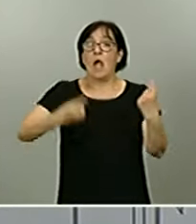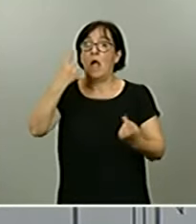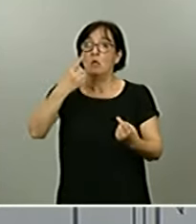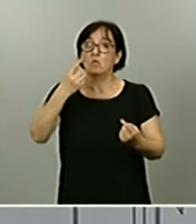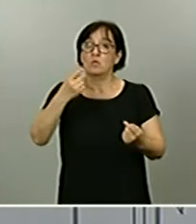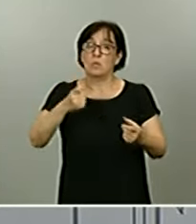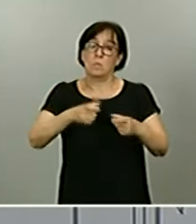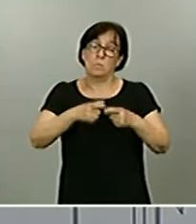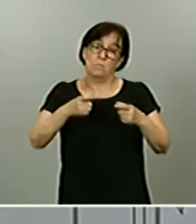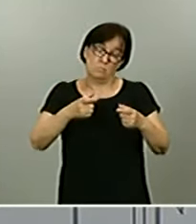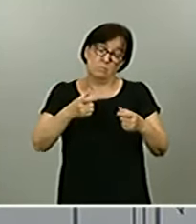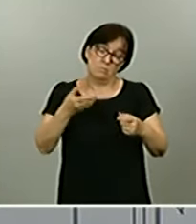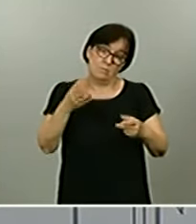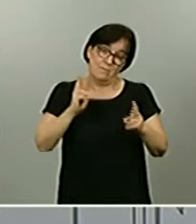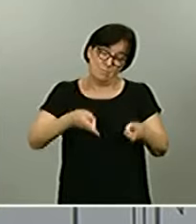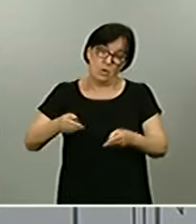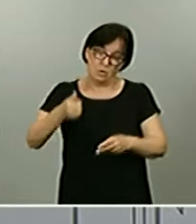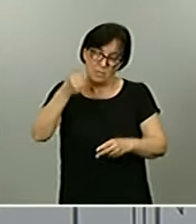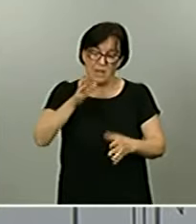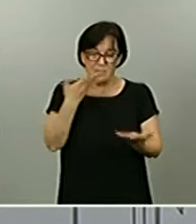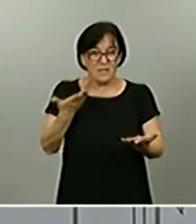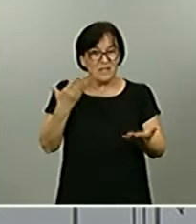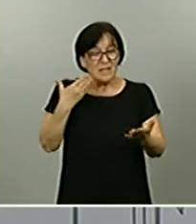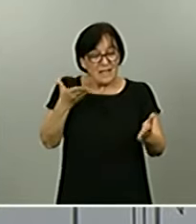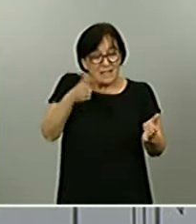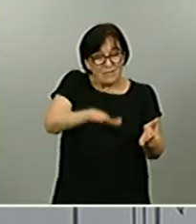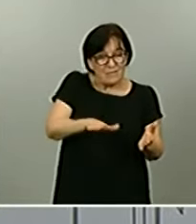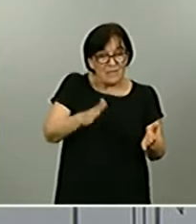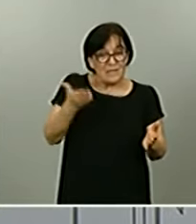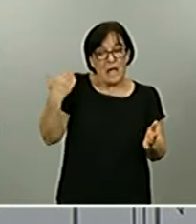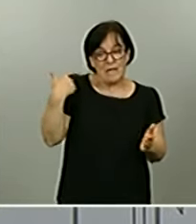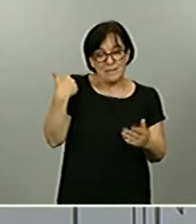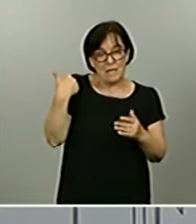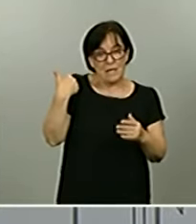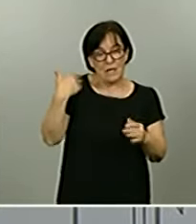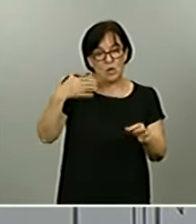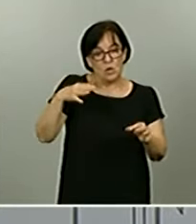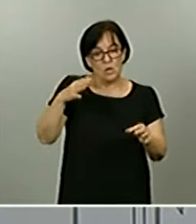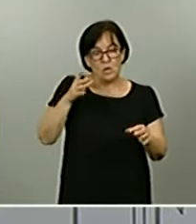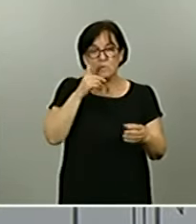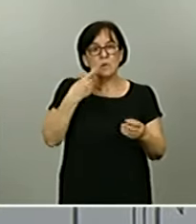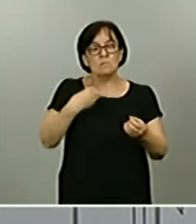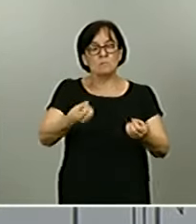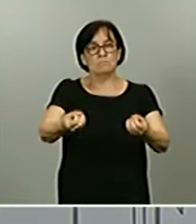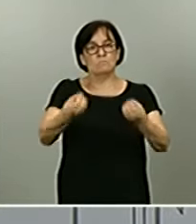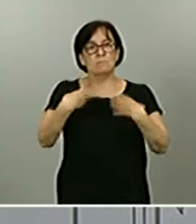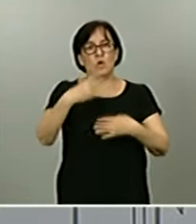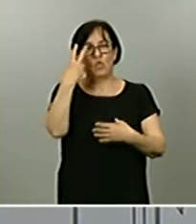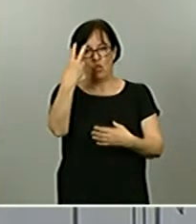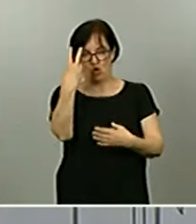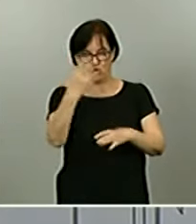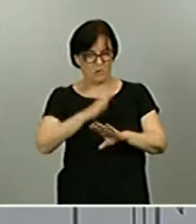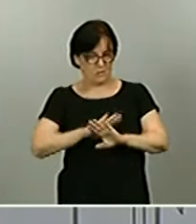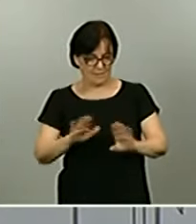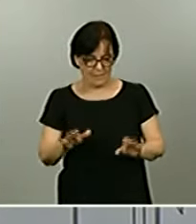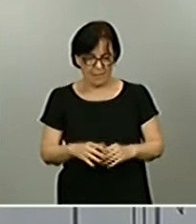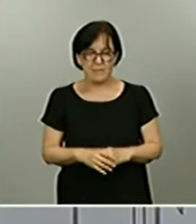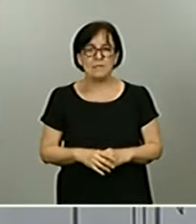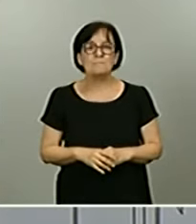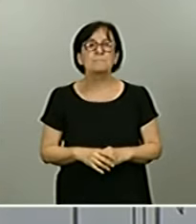que con fecha de defunción de ayer únicamente se han notificado 2 casos. Y esos son datos